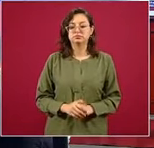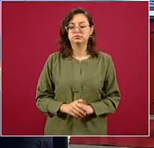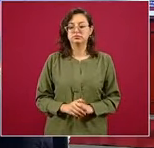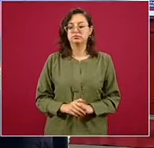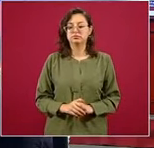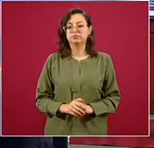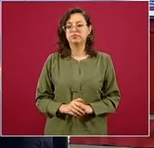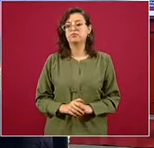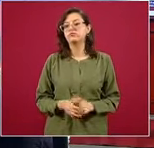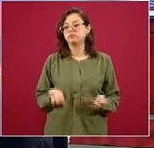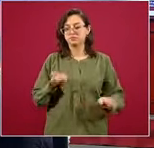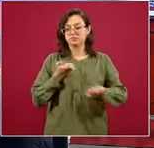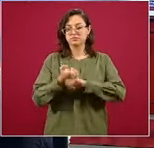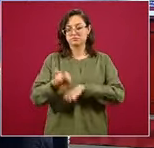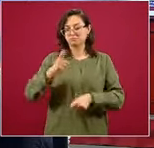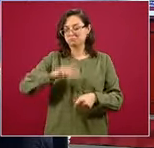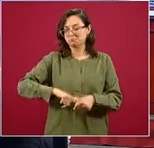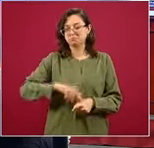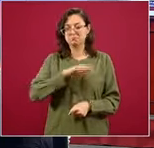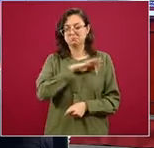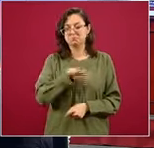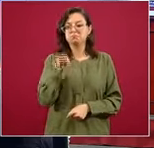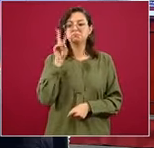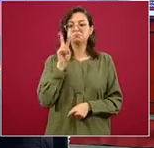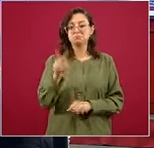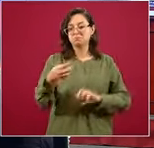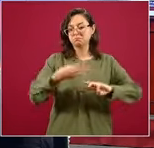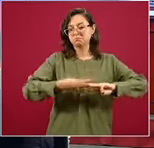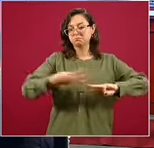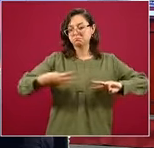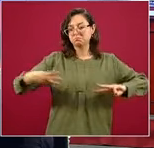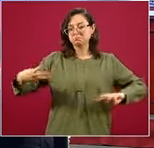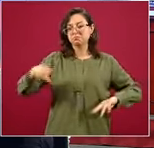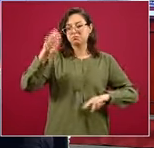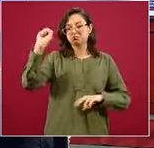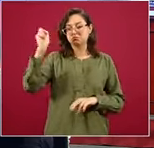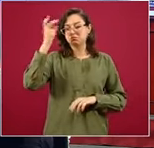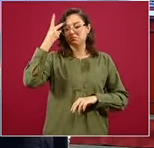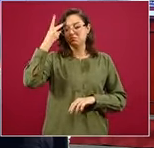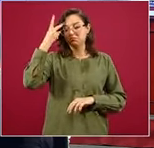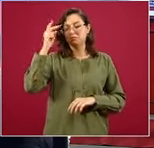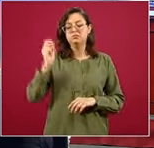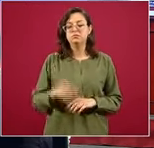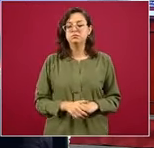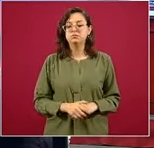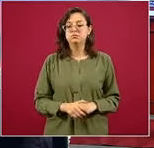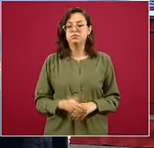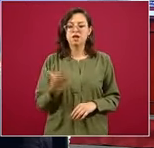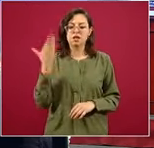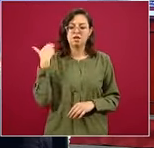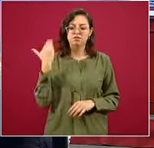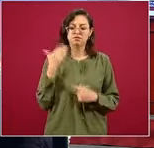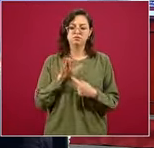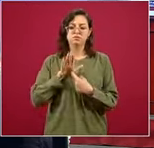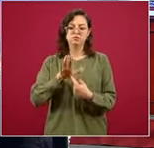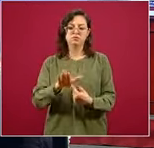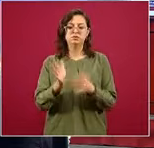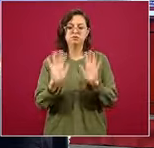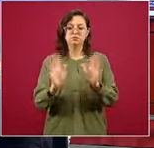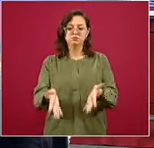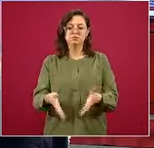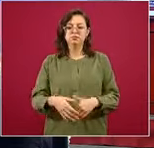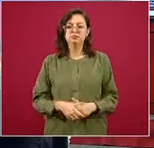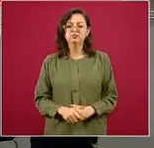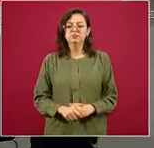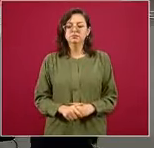Seguimos con el ejemplo estatal, ahí está San Luis Potosí, estas son las trayectorias, me parece que ya lo habíamos presentado en días recientes o está por